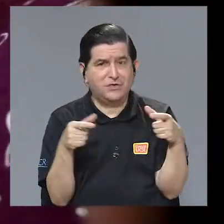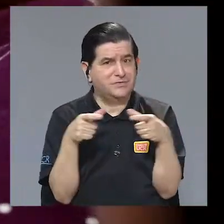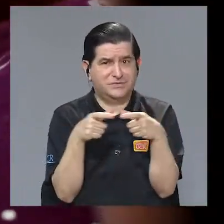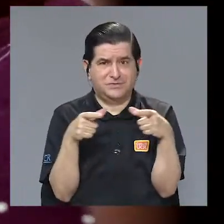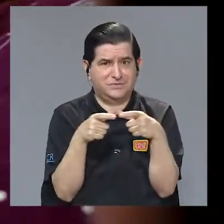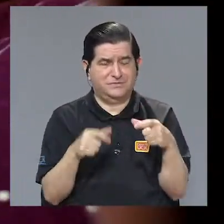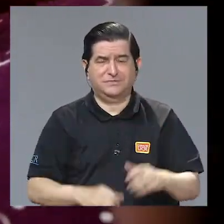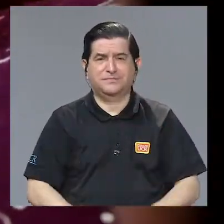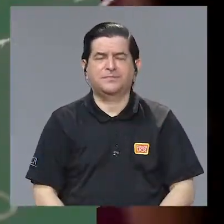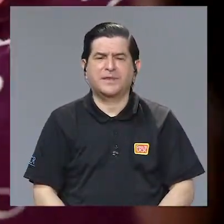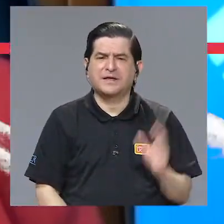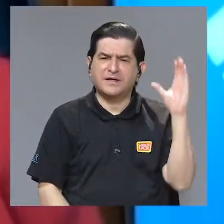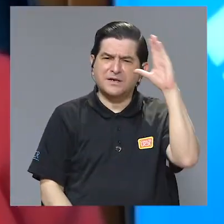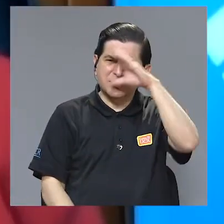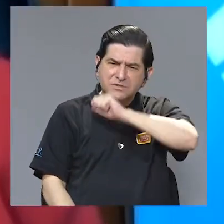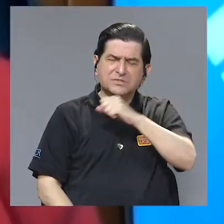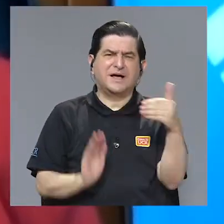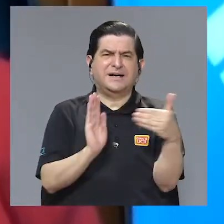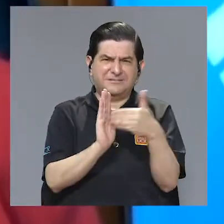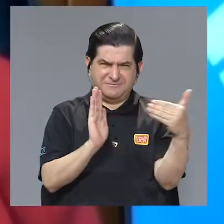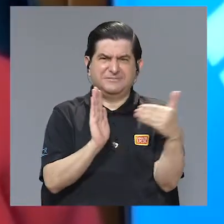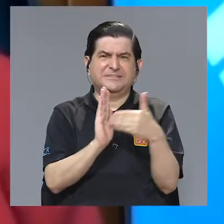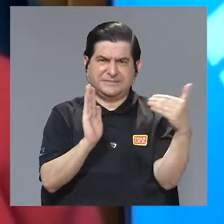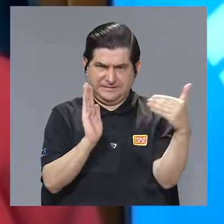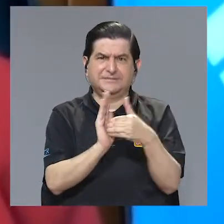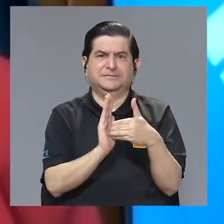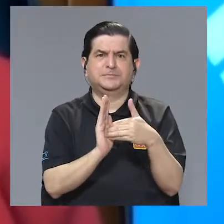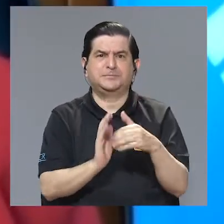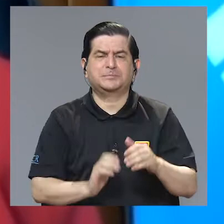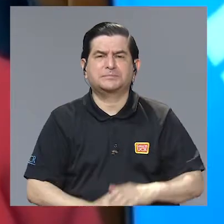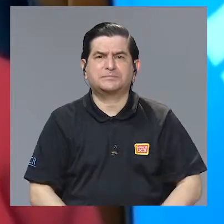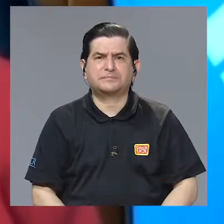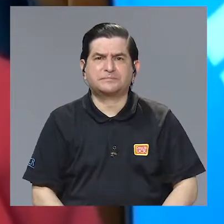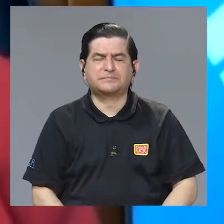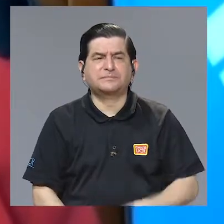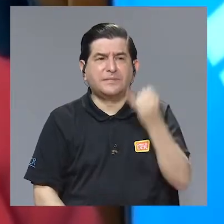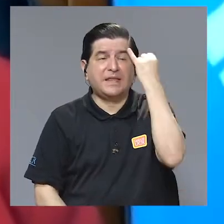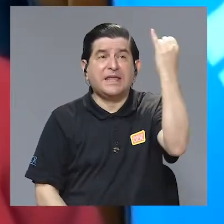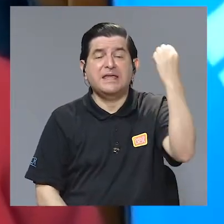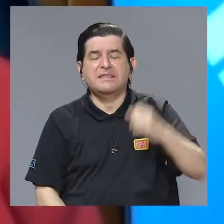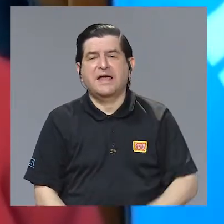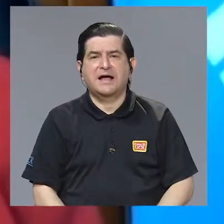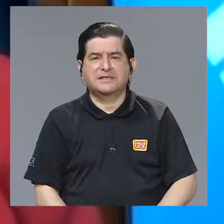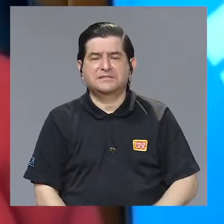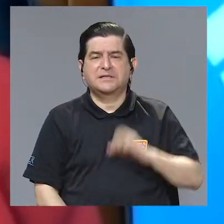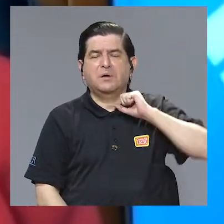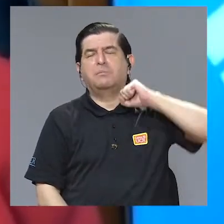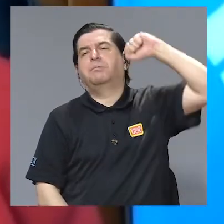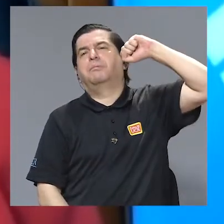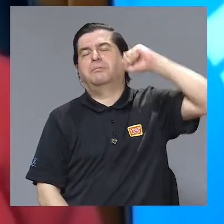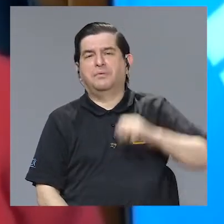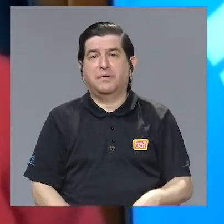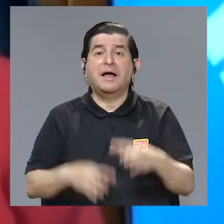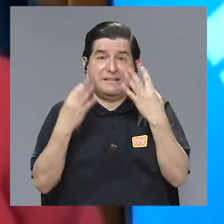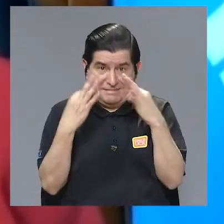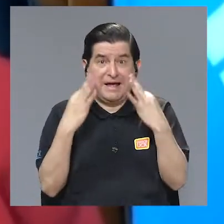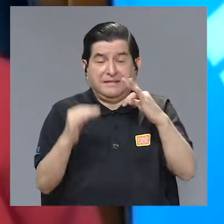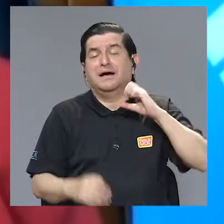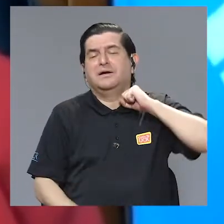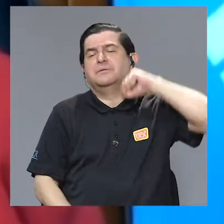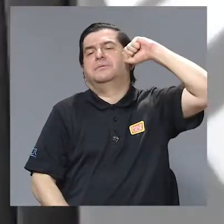a conexión, a internet. Notamos afectación con ideación suicida, intentos